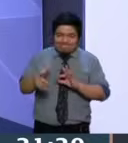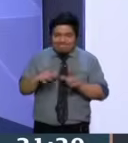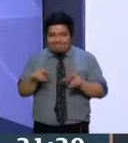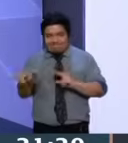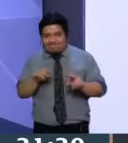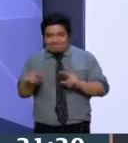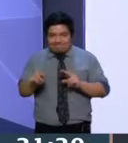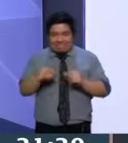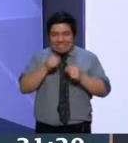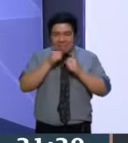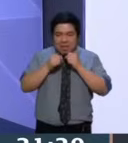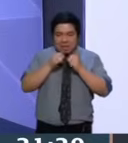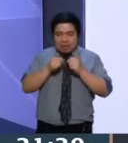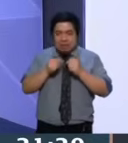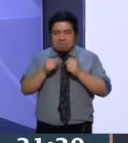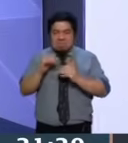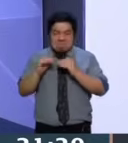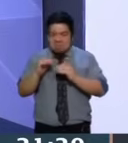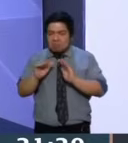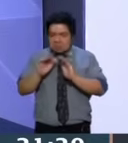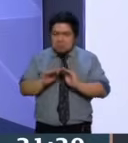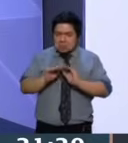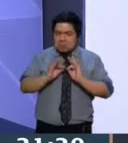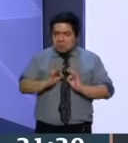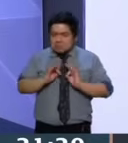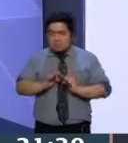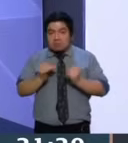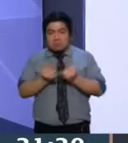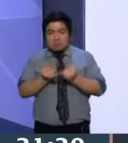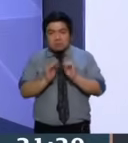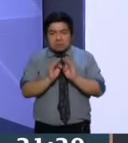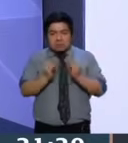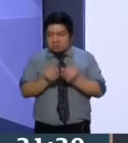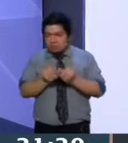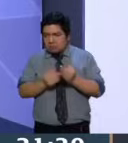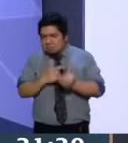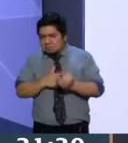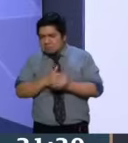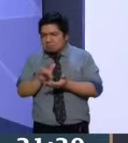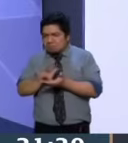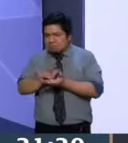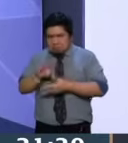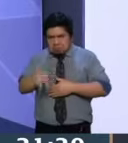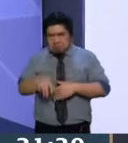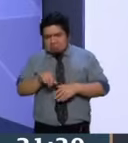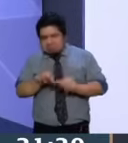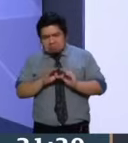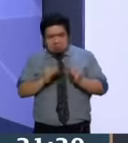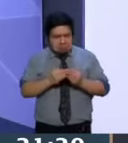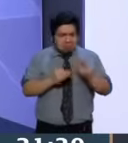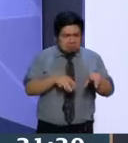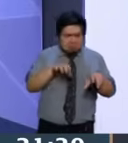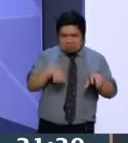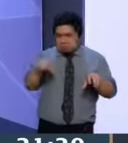los moderadores, lo cual es una gran ventaja, ¿no? Y el formato, la verdad, hay que celebrarlo, ¿eh? Sí, la verdad es que ayudó. La verdad es